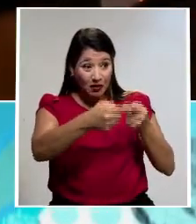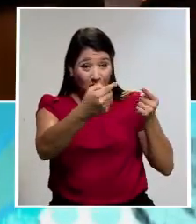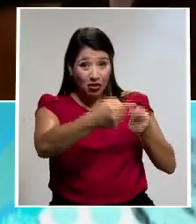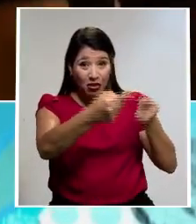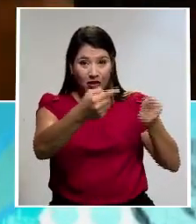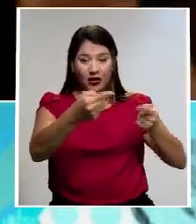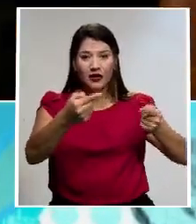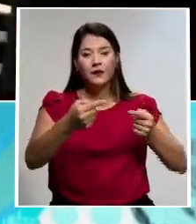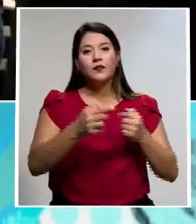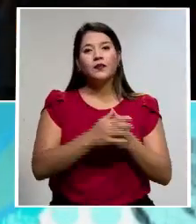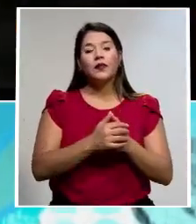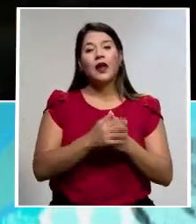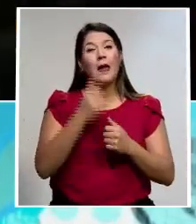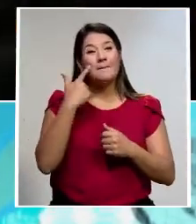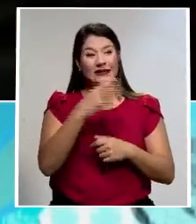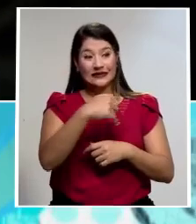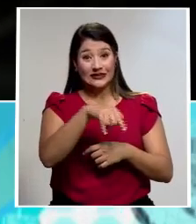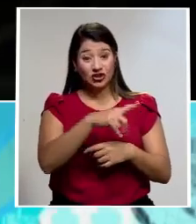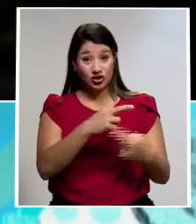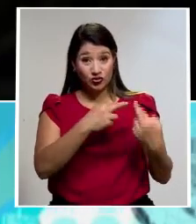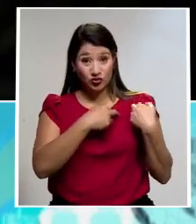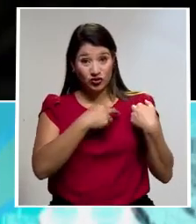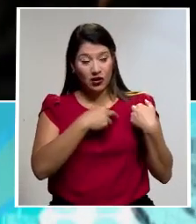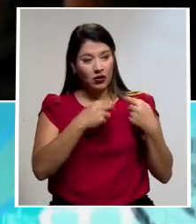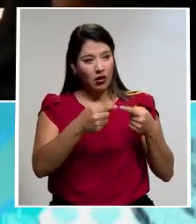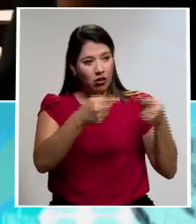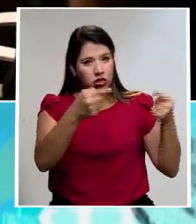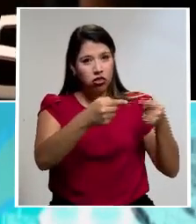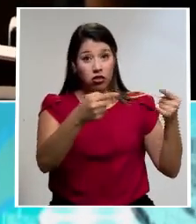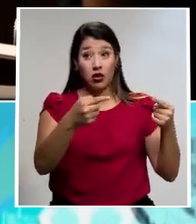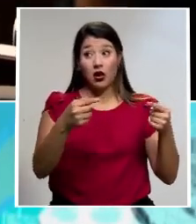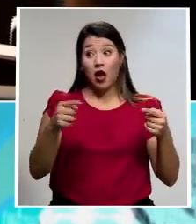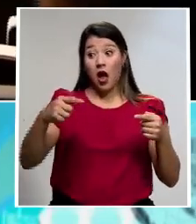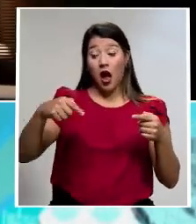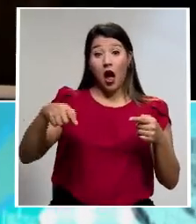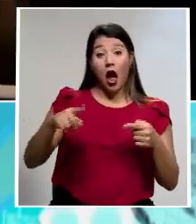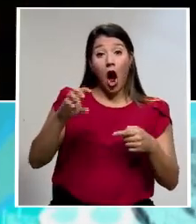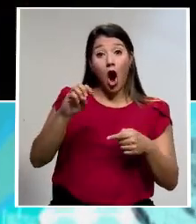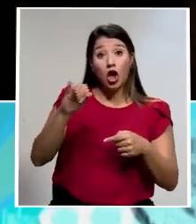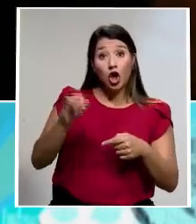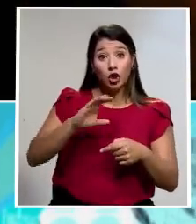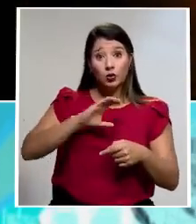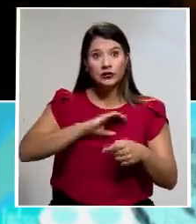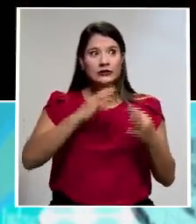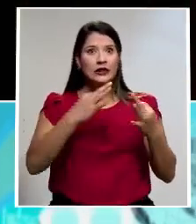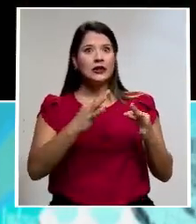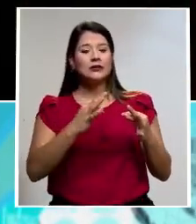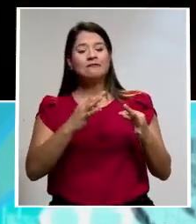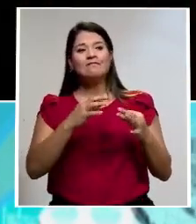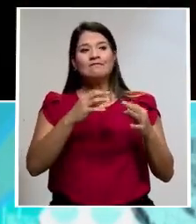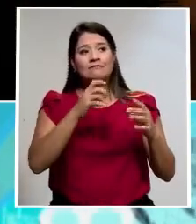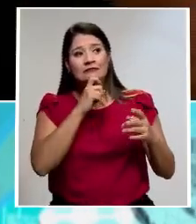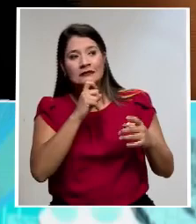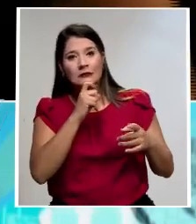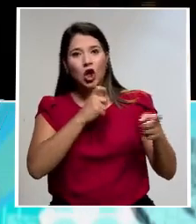a la sección de cárceles del OIJ poder controlar ese incidente que se dio. Esto lanza